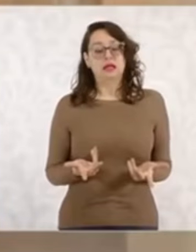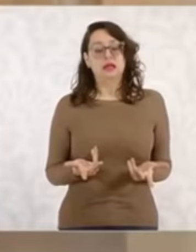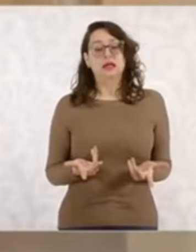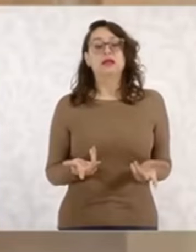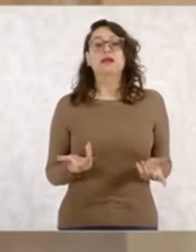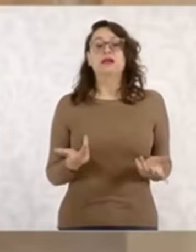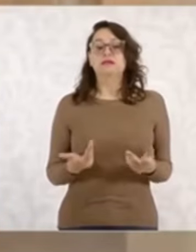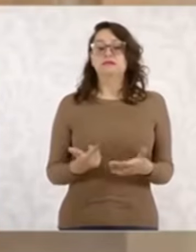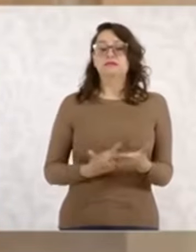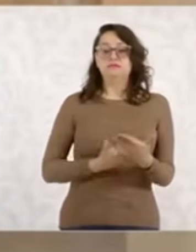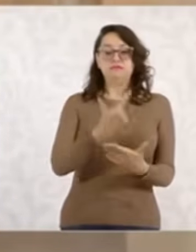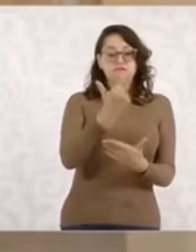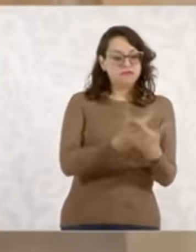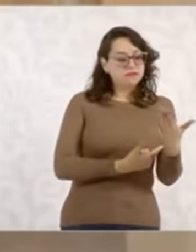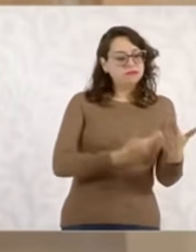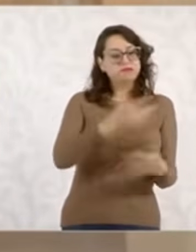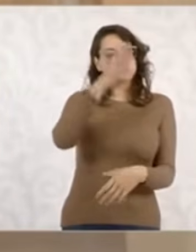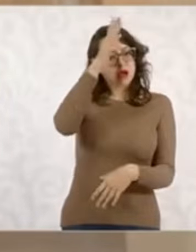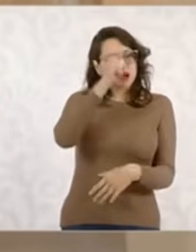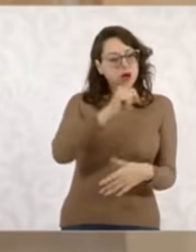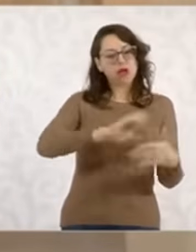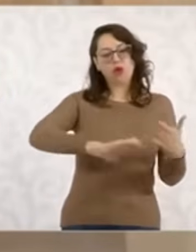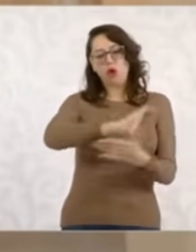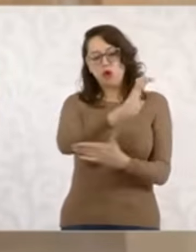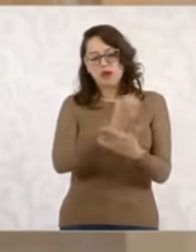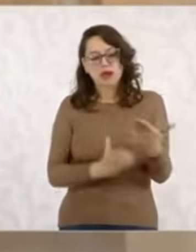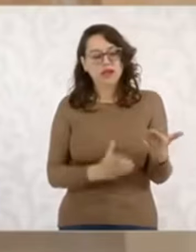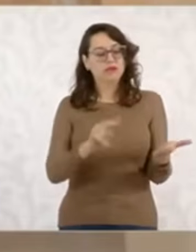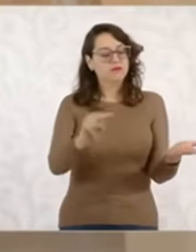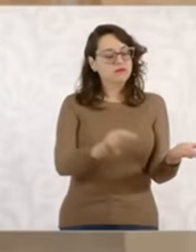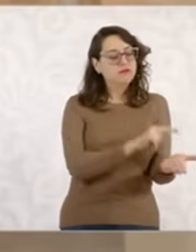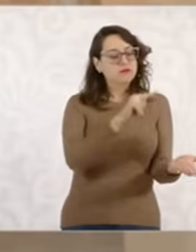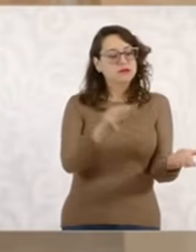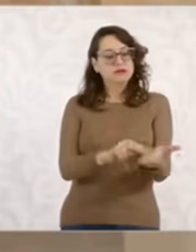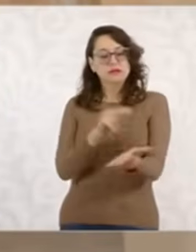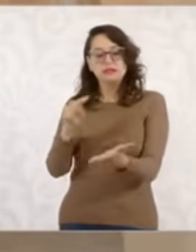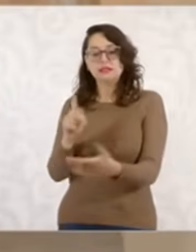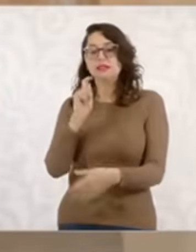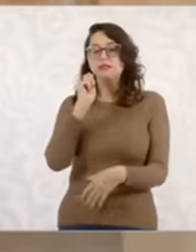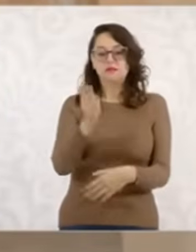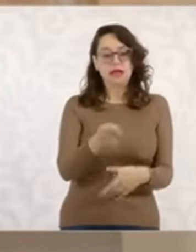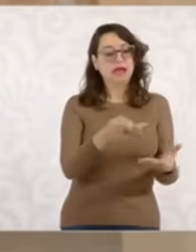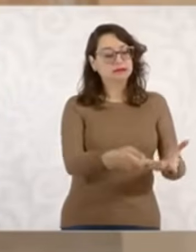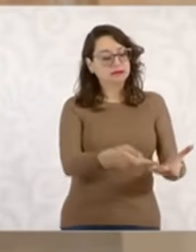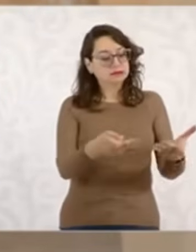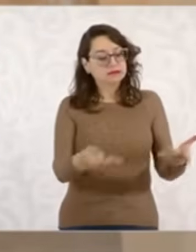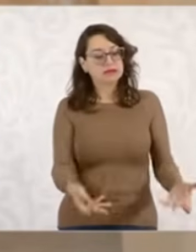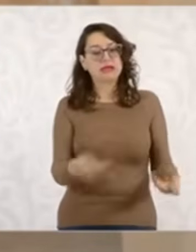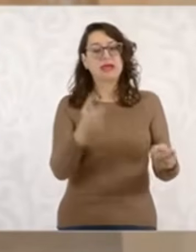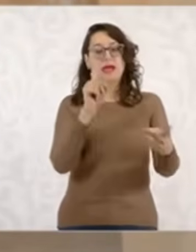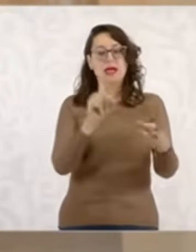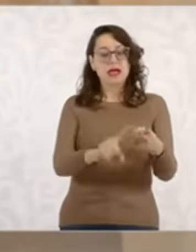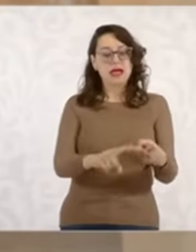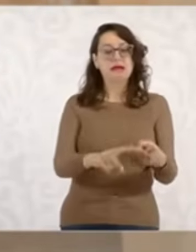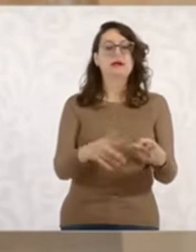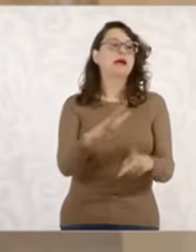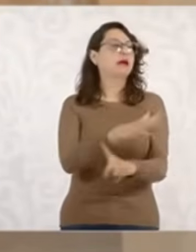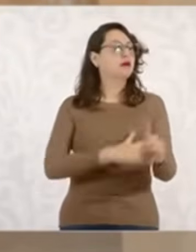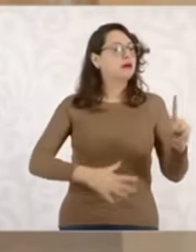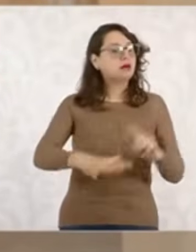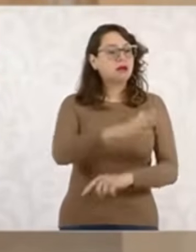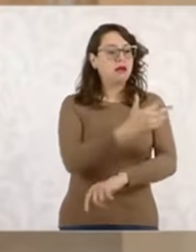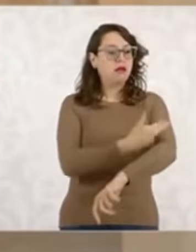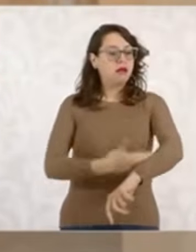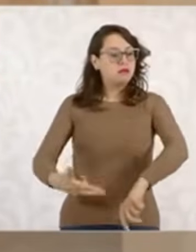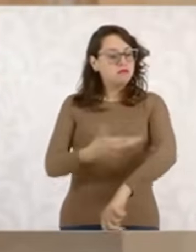a suscribir con menos contratos, significa contar con el suelo, contar con todas las factibilidades, elaboración